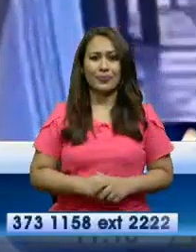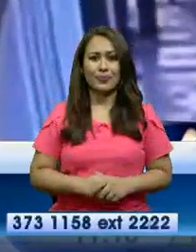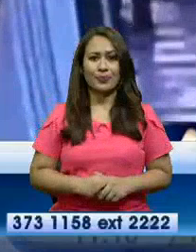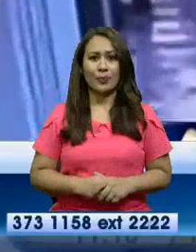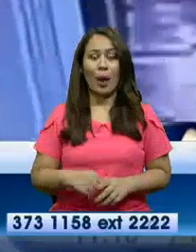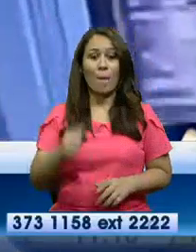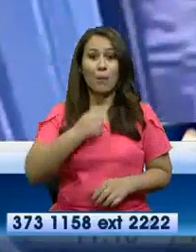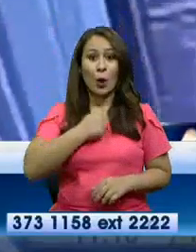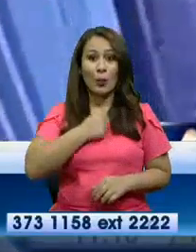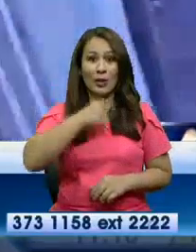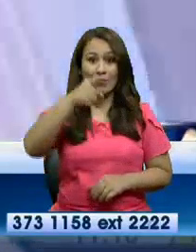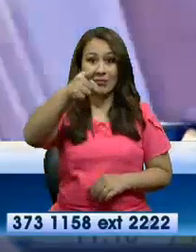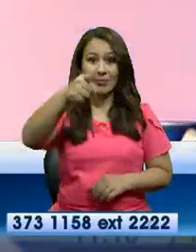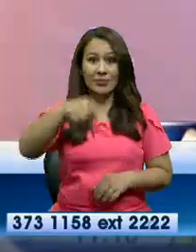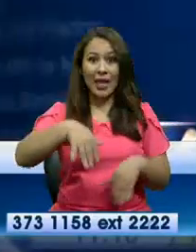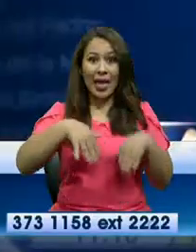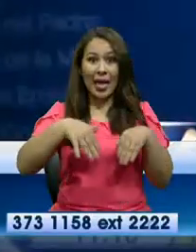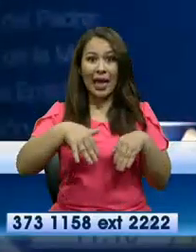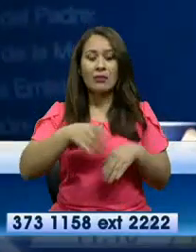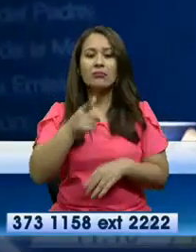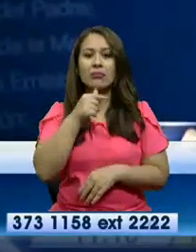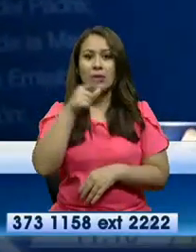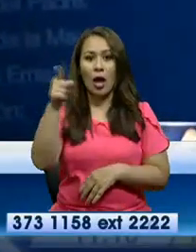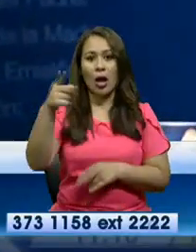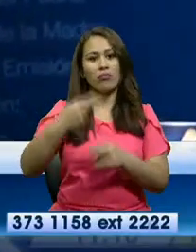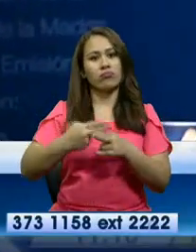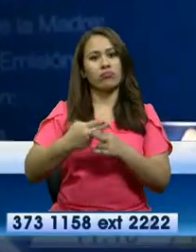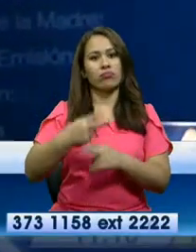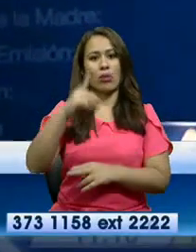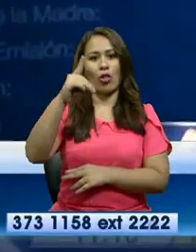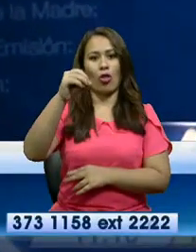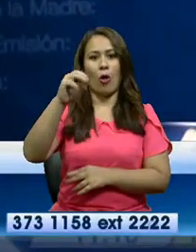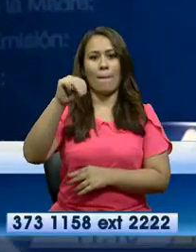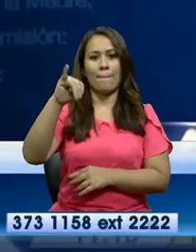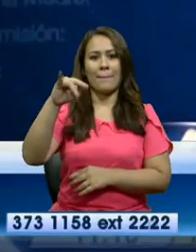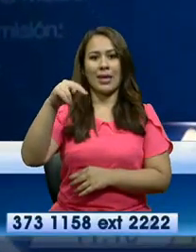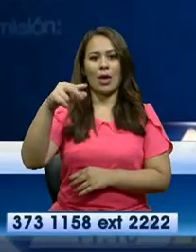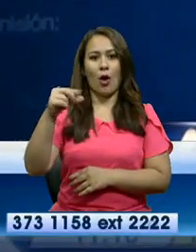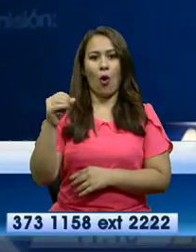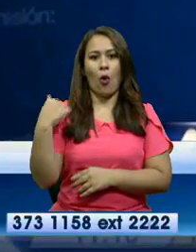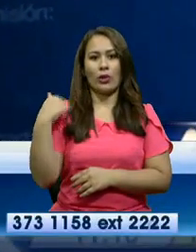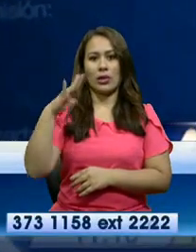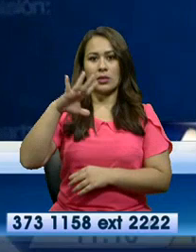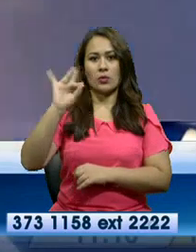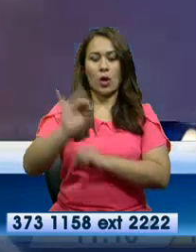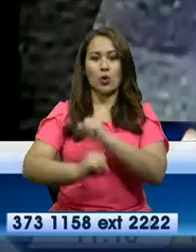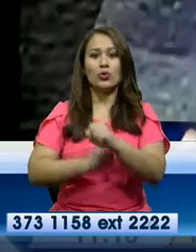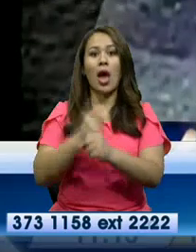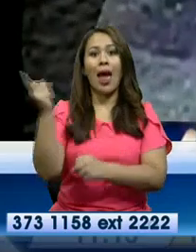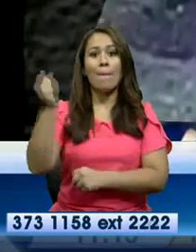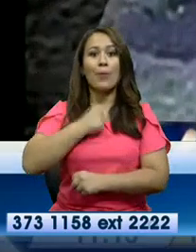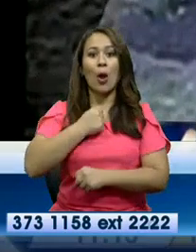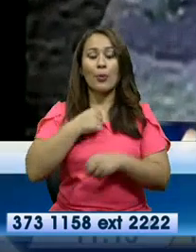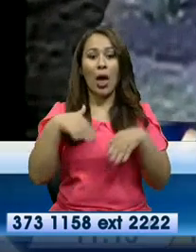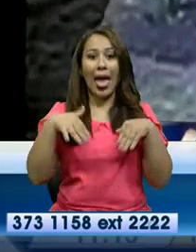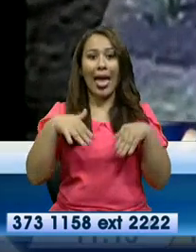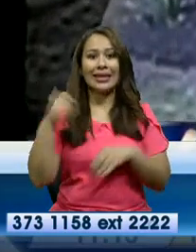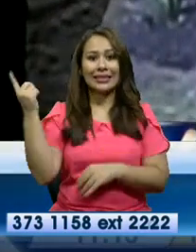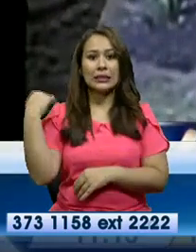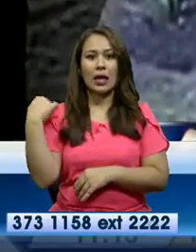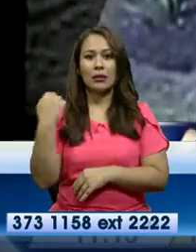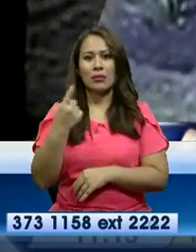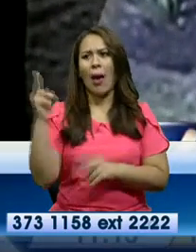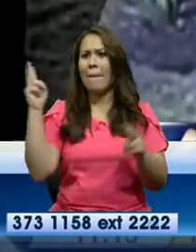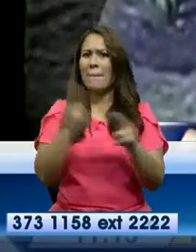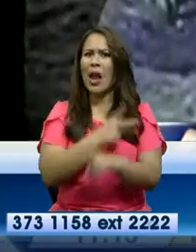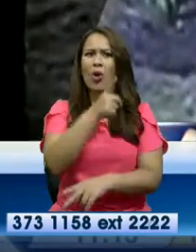El dueño de los perros habría sido identificado como Domingo Denis del Mar Vera, de 58 años, y ha sido denunciado por tener un